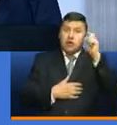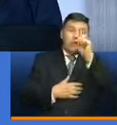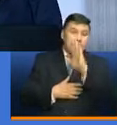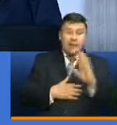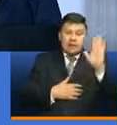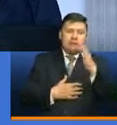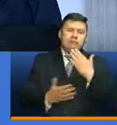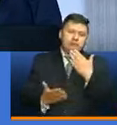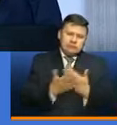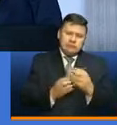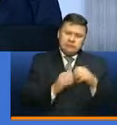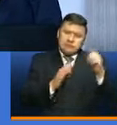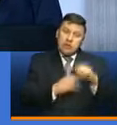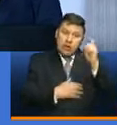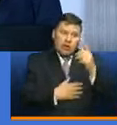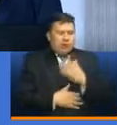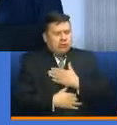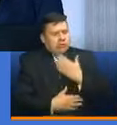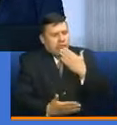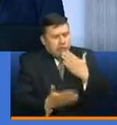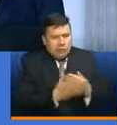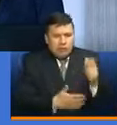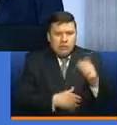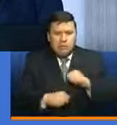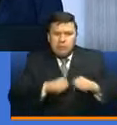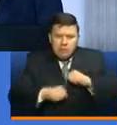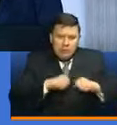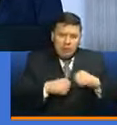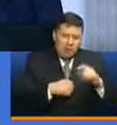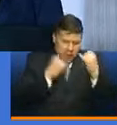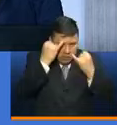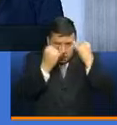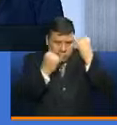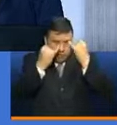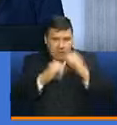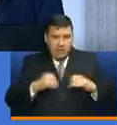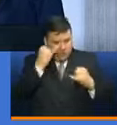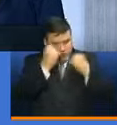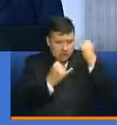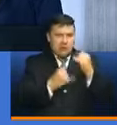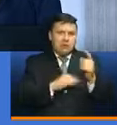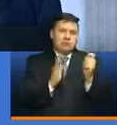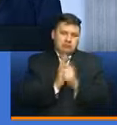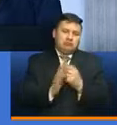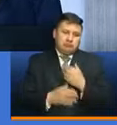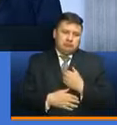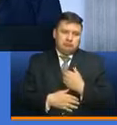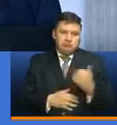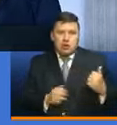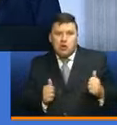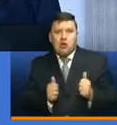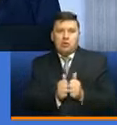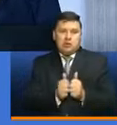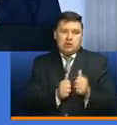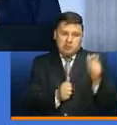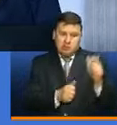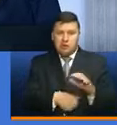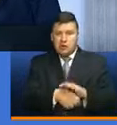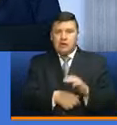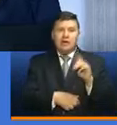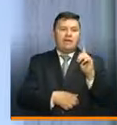Nacional agradece profundamente a quienes desarrollaron toda esta actividad. Por esa razón nos está acompañando el